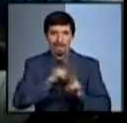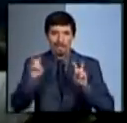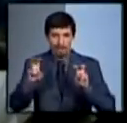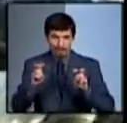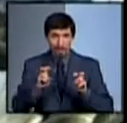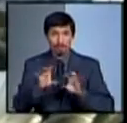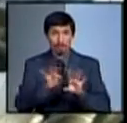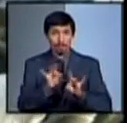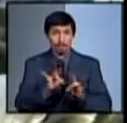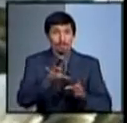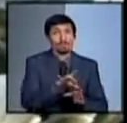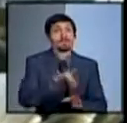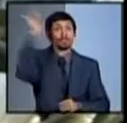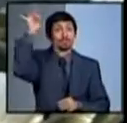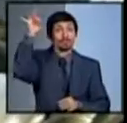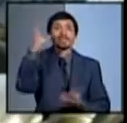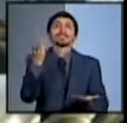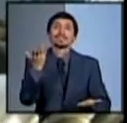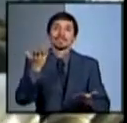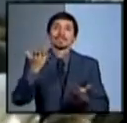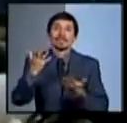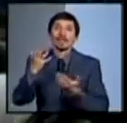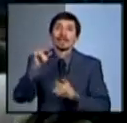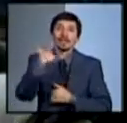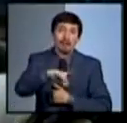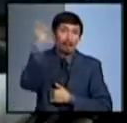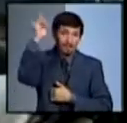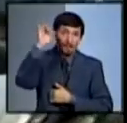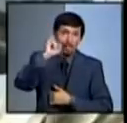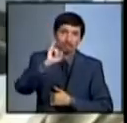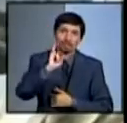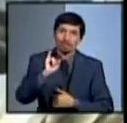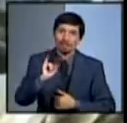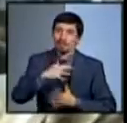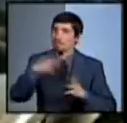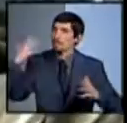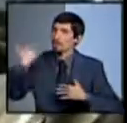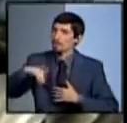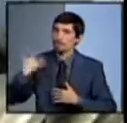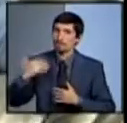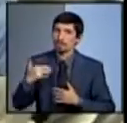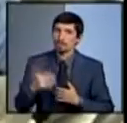con la selección, la clasificación. Claro, la clasificación, eso fue lo más importante, yo creo,